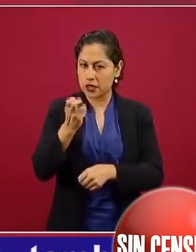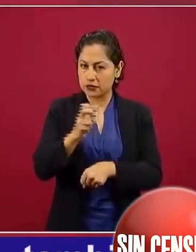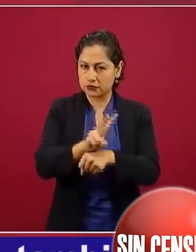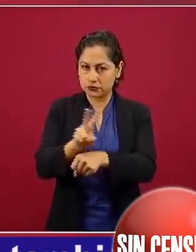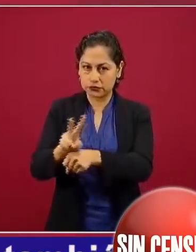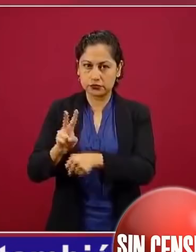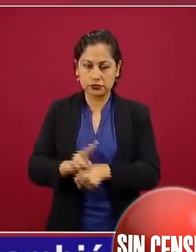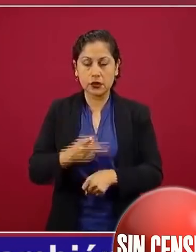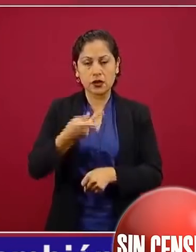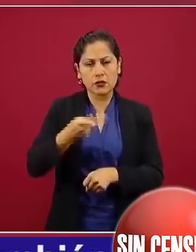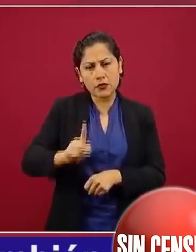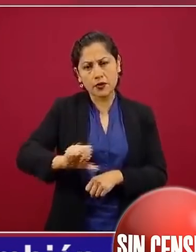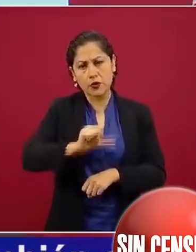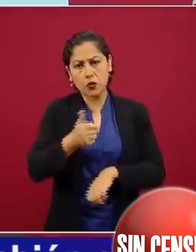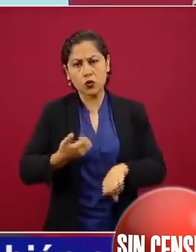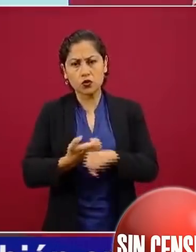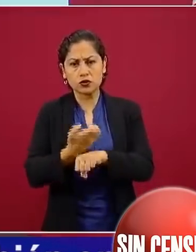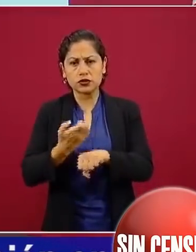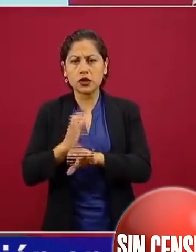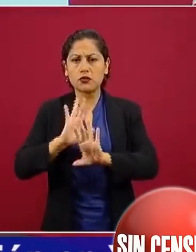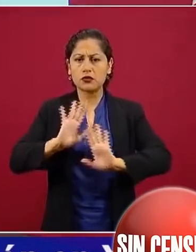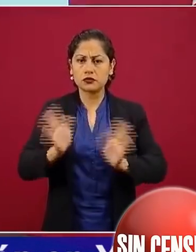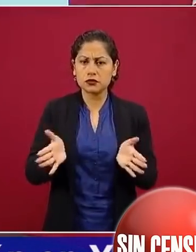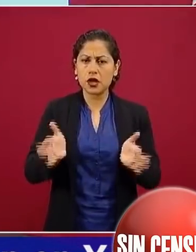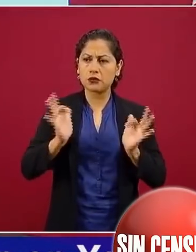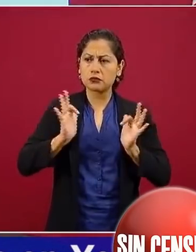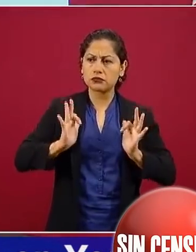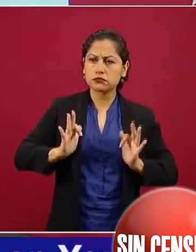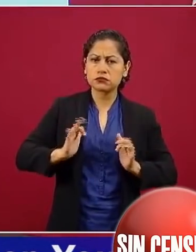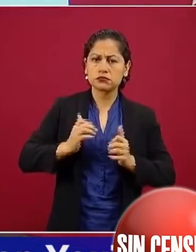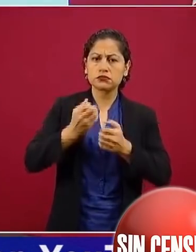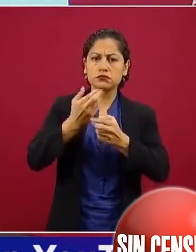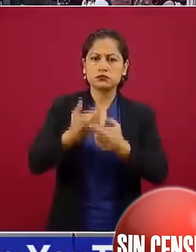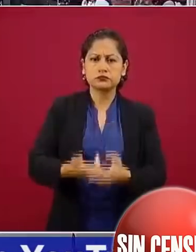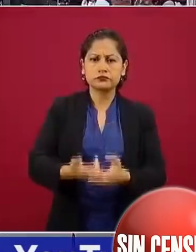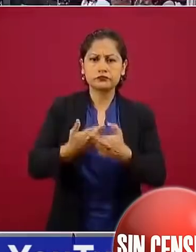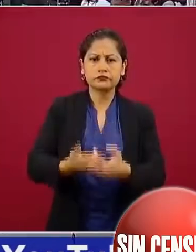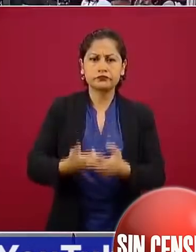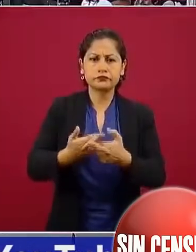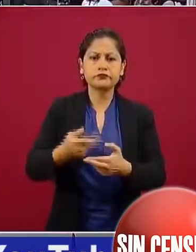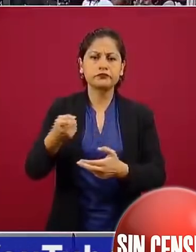la mitad de la epidemia, ya empiezan a ir hacia abajo. Presidente, secretario.